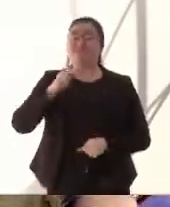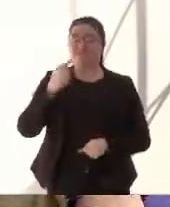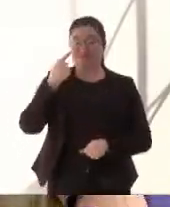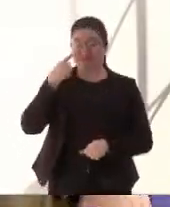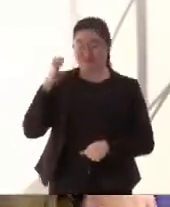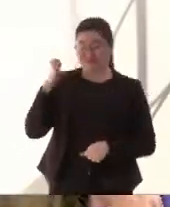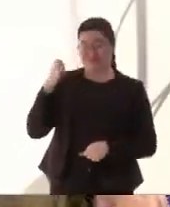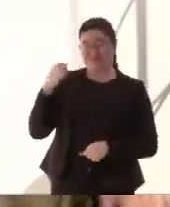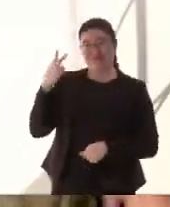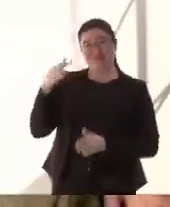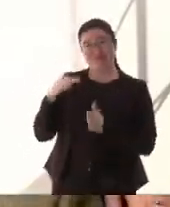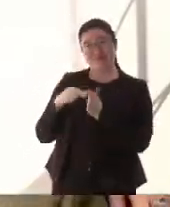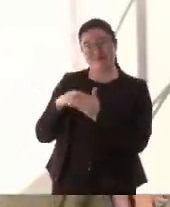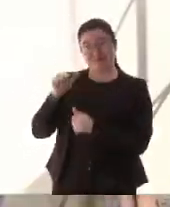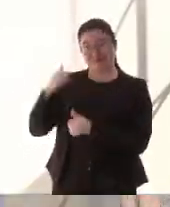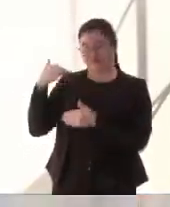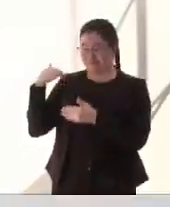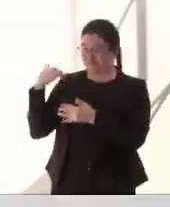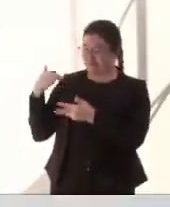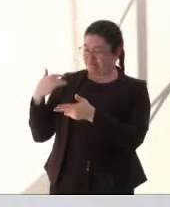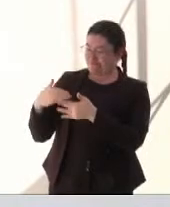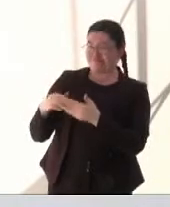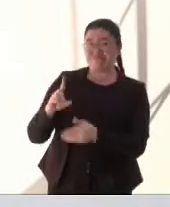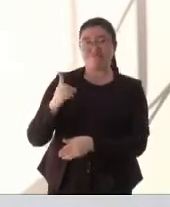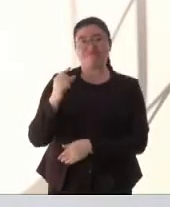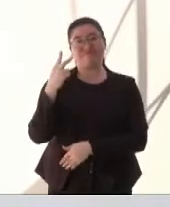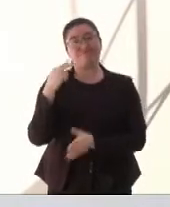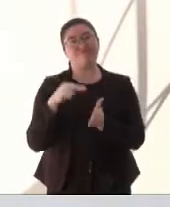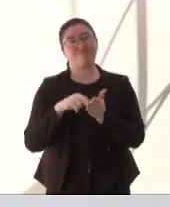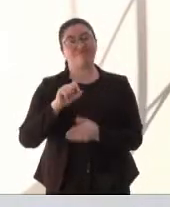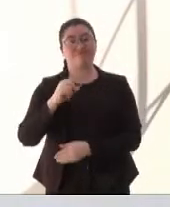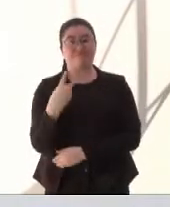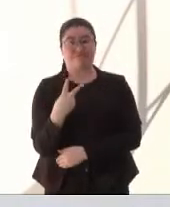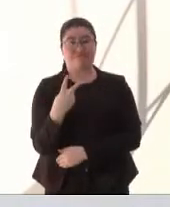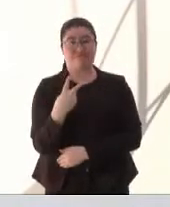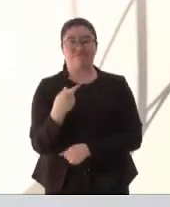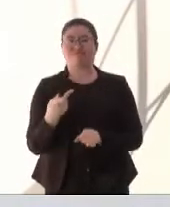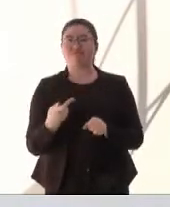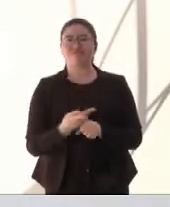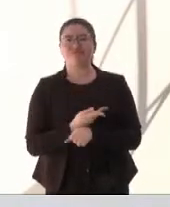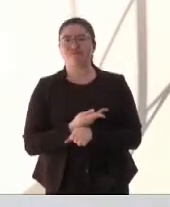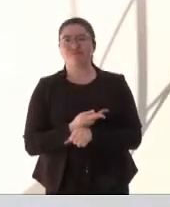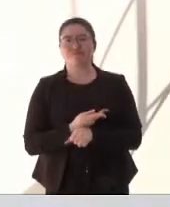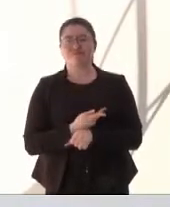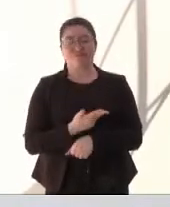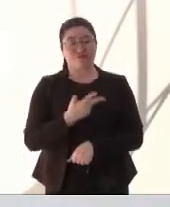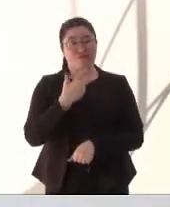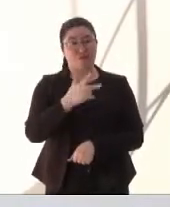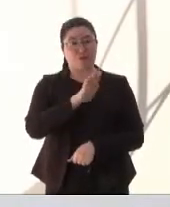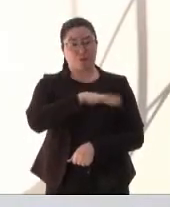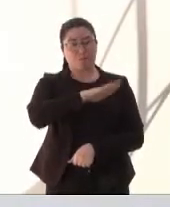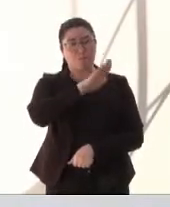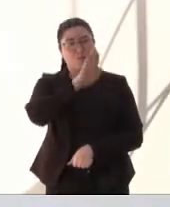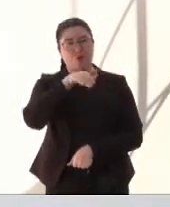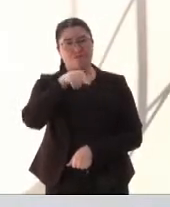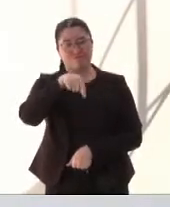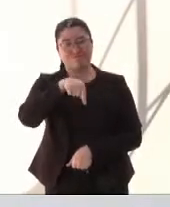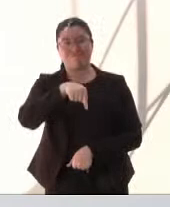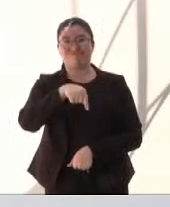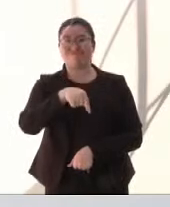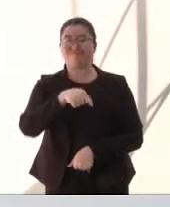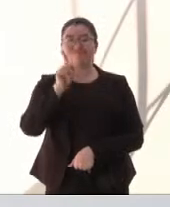de 2016 a diciembre de 2022 ocurrieron 8 muertes violentas de mujeres